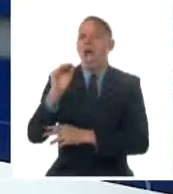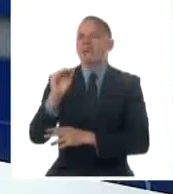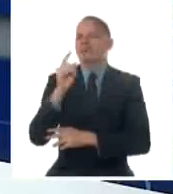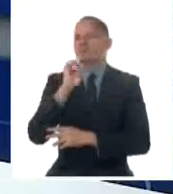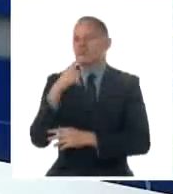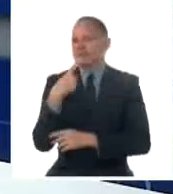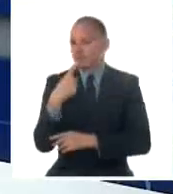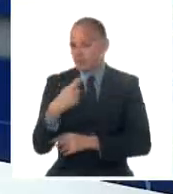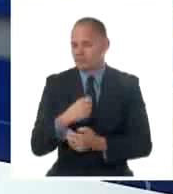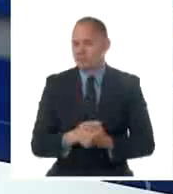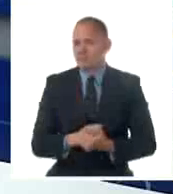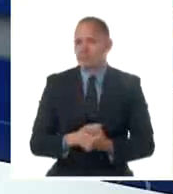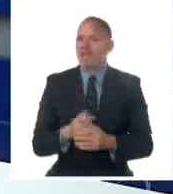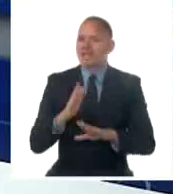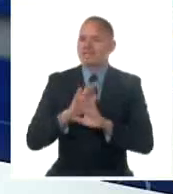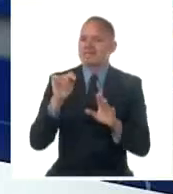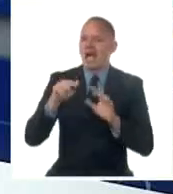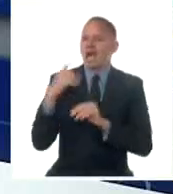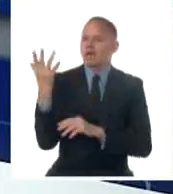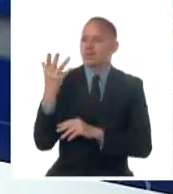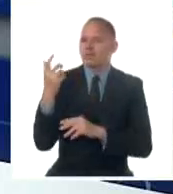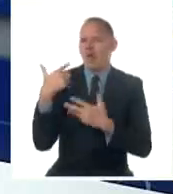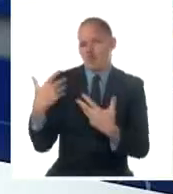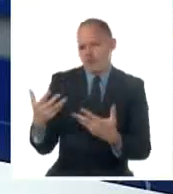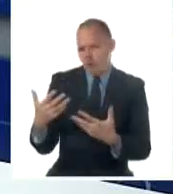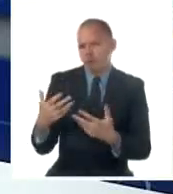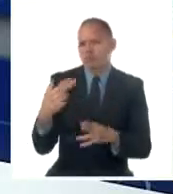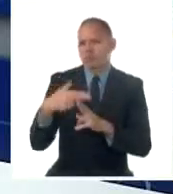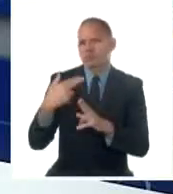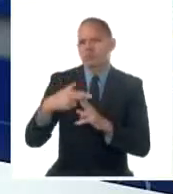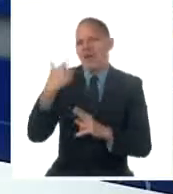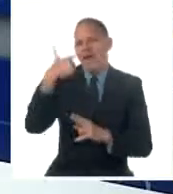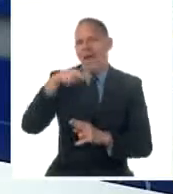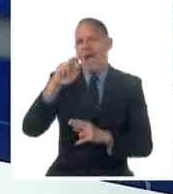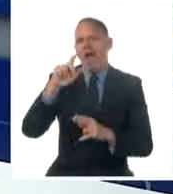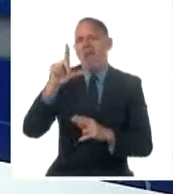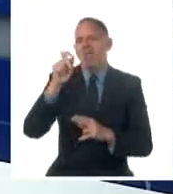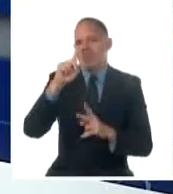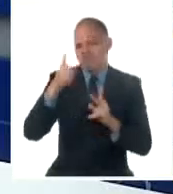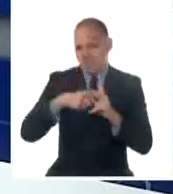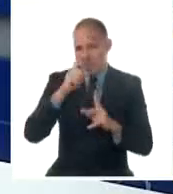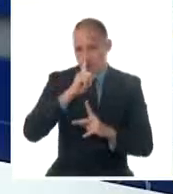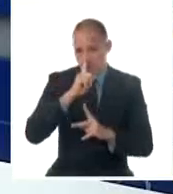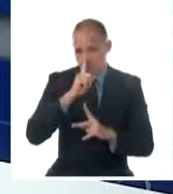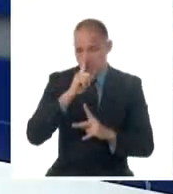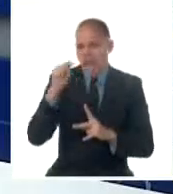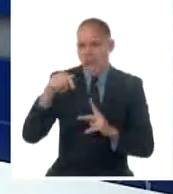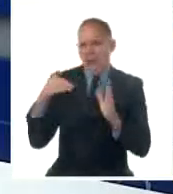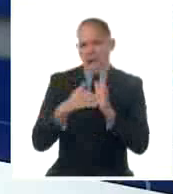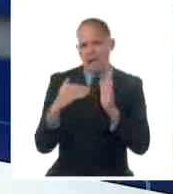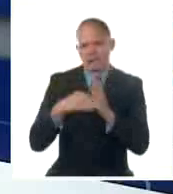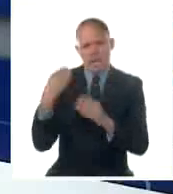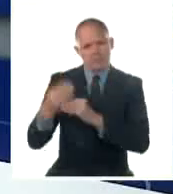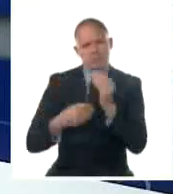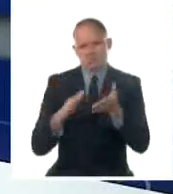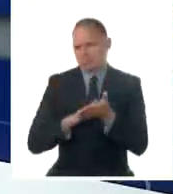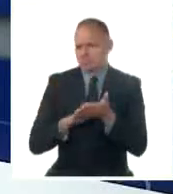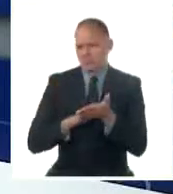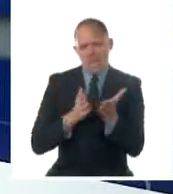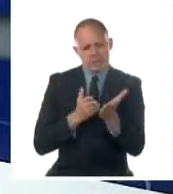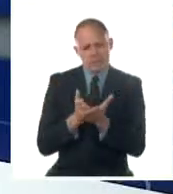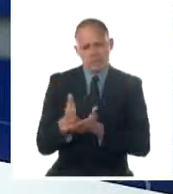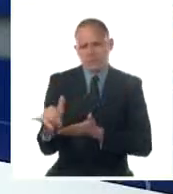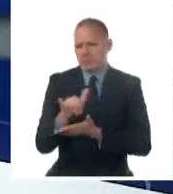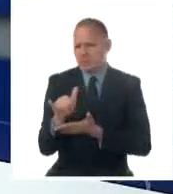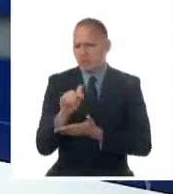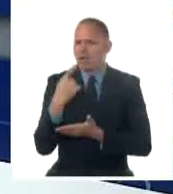débil tormenta tropical Arlene durante la tarde tuvo poco cambio en organización e intensidad. Mantiene vientos máximos sostenidos de